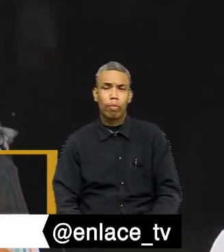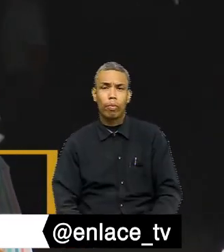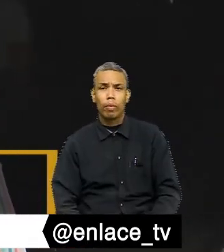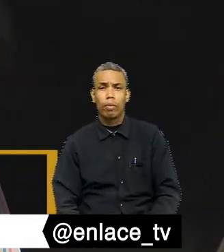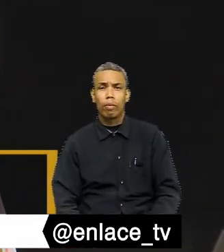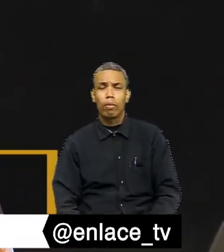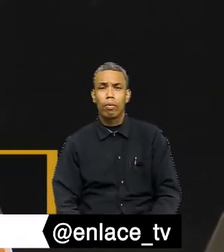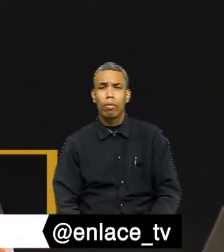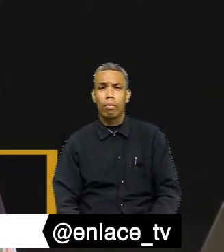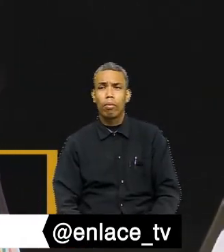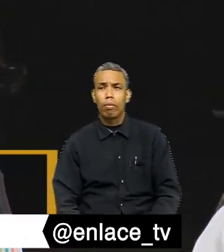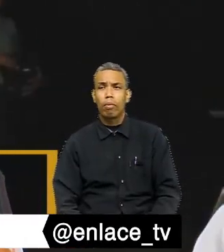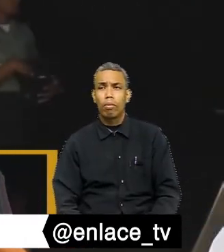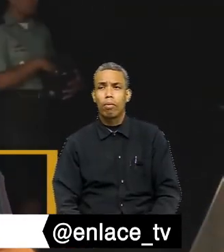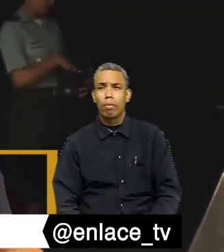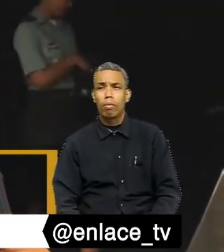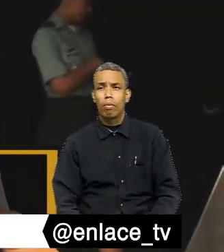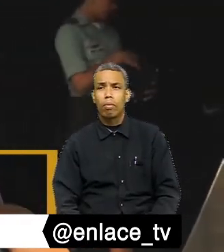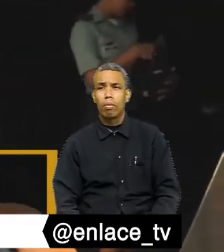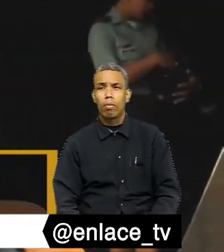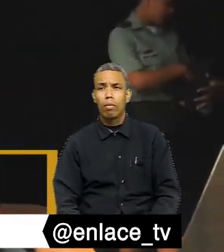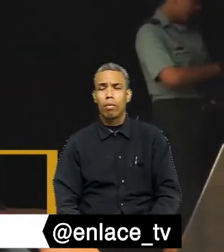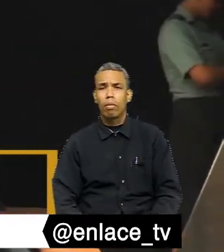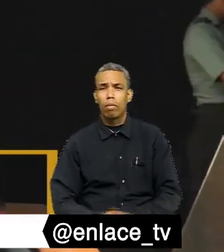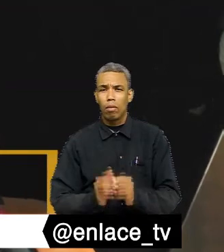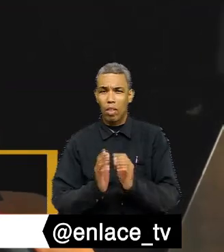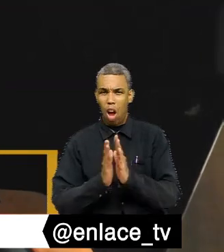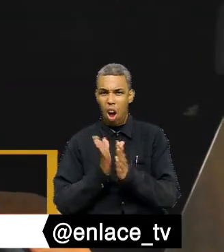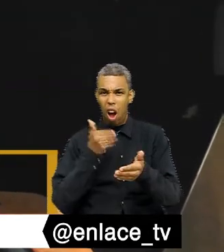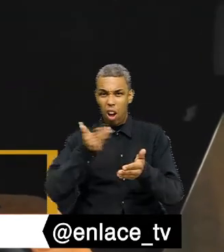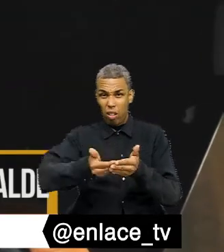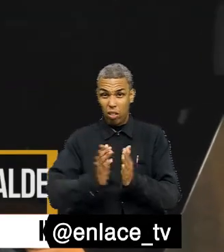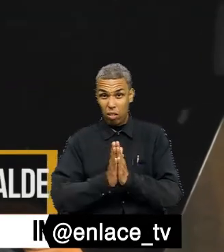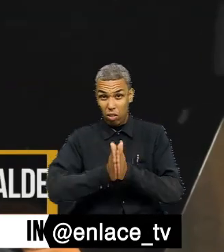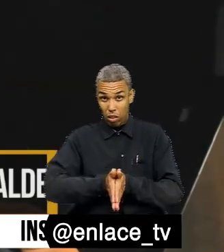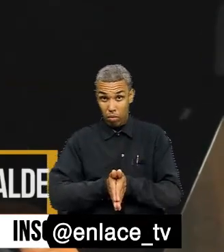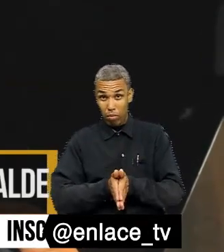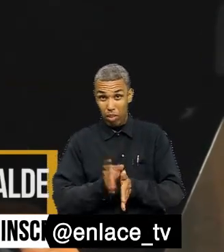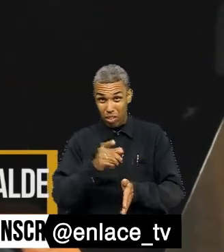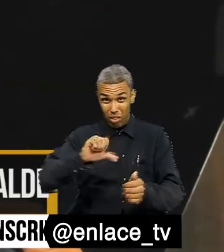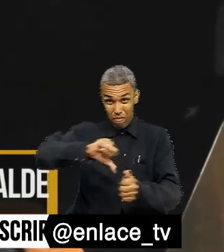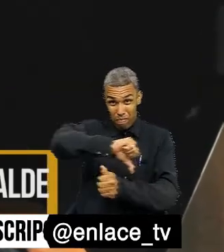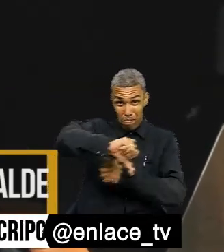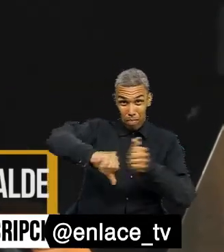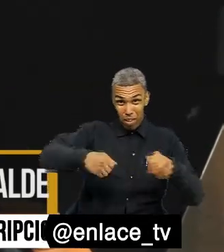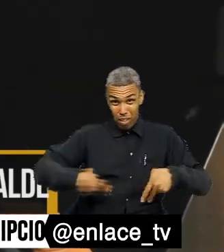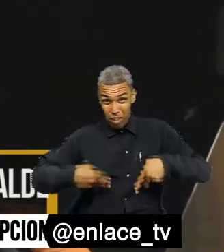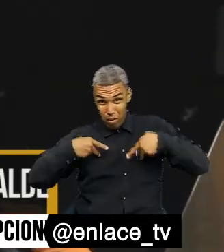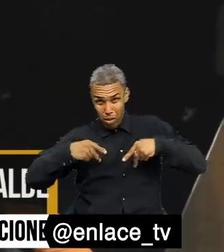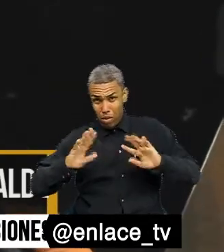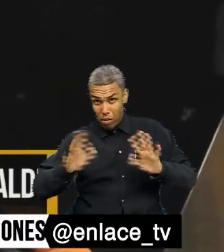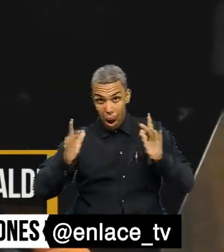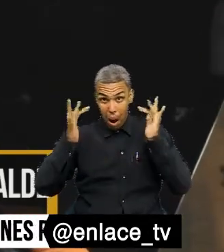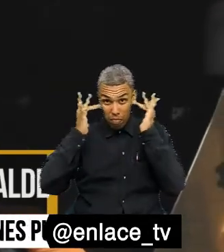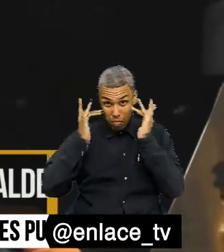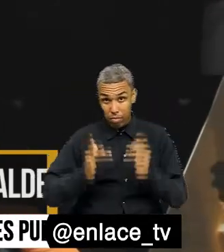No van a estar terminadas a final de año, como nos habían dicho. Ahí